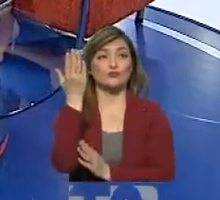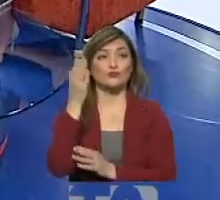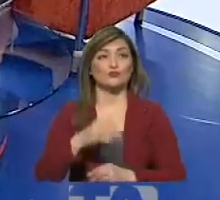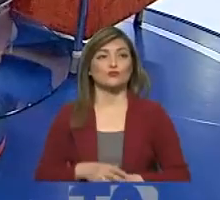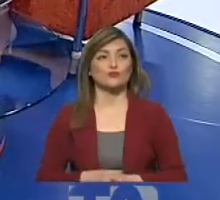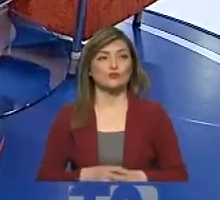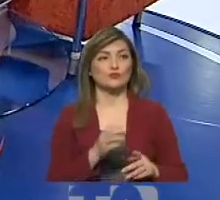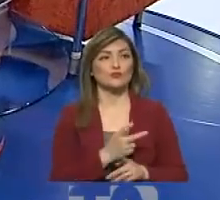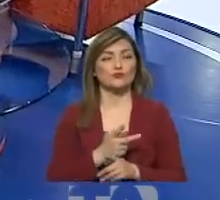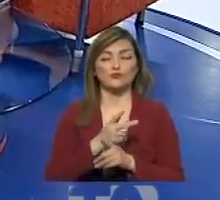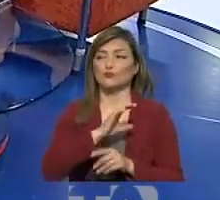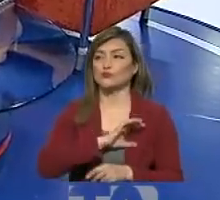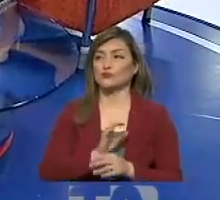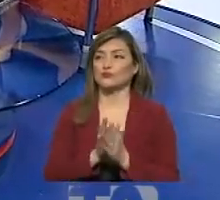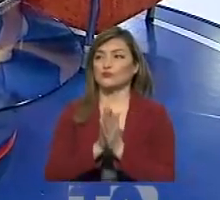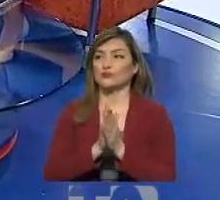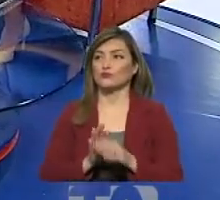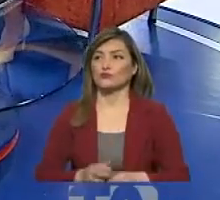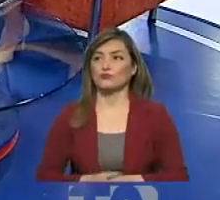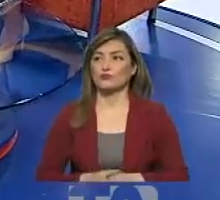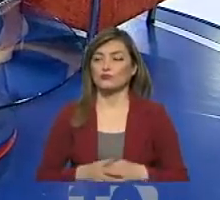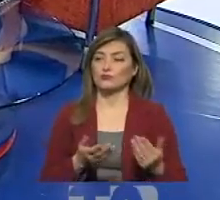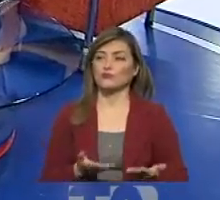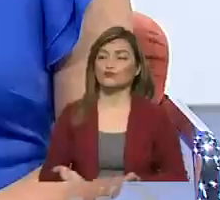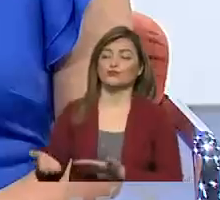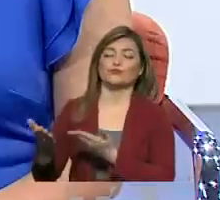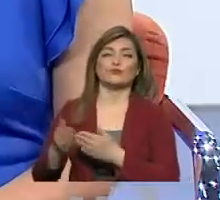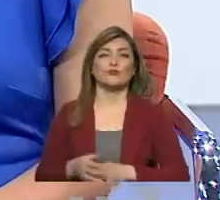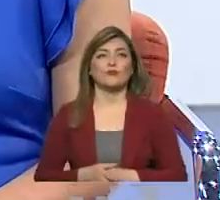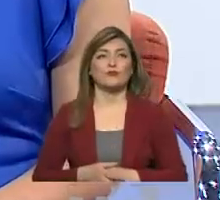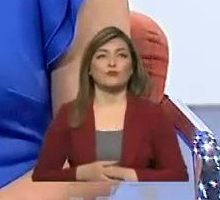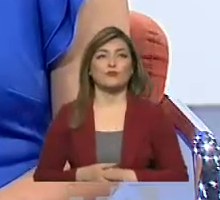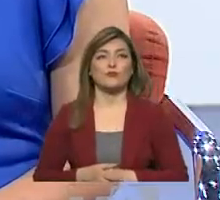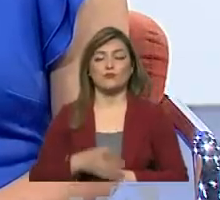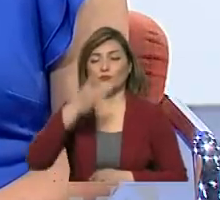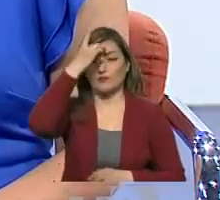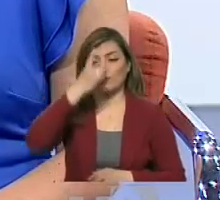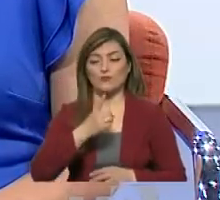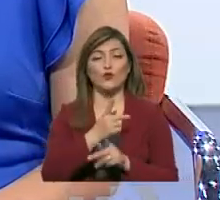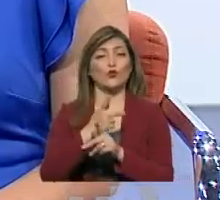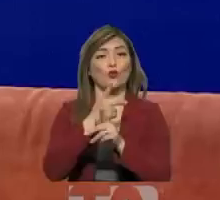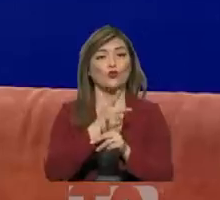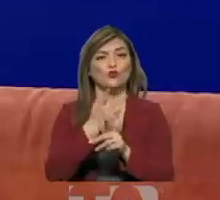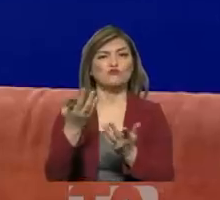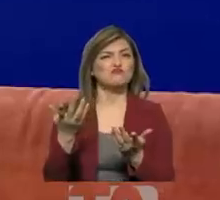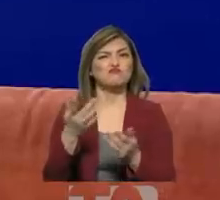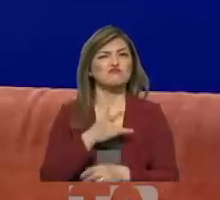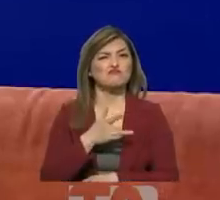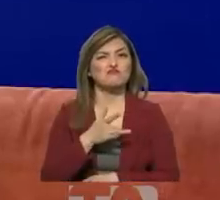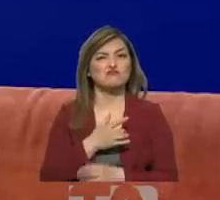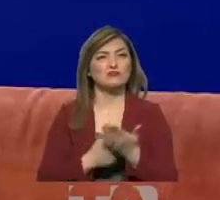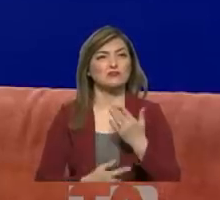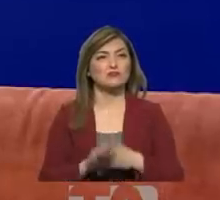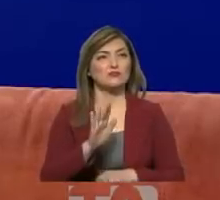Consejo Metropolitano acogió este pedido. Le damos la bienvenida. ¿Cómo acoge esta decisión del Consejo Metropolitano? ¿Cómo estás,